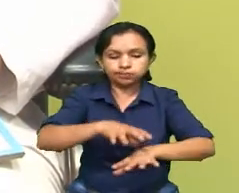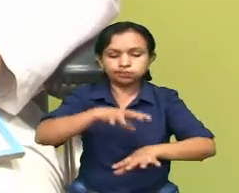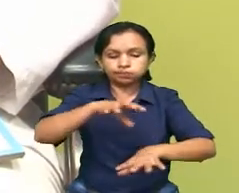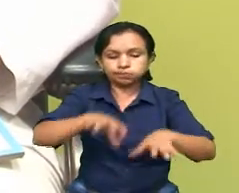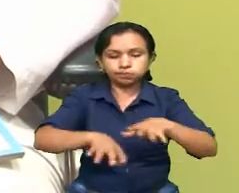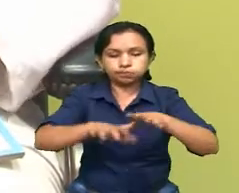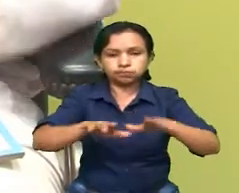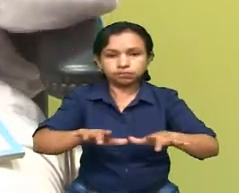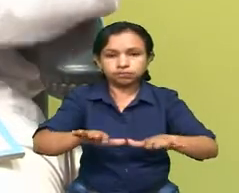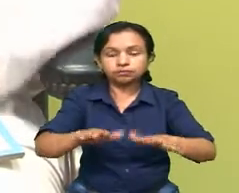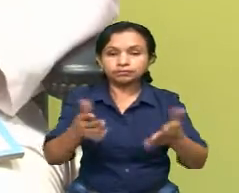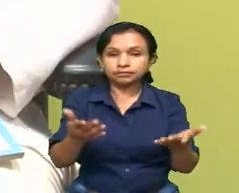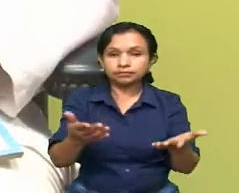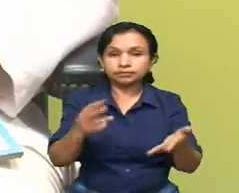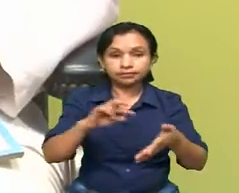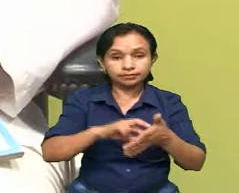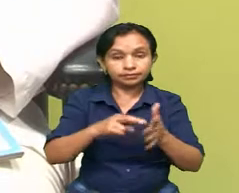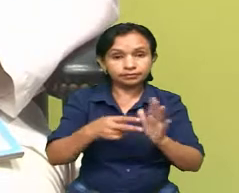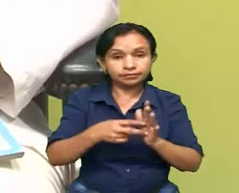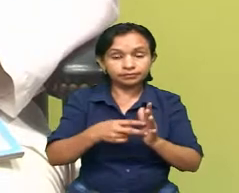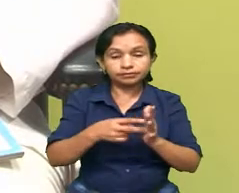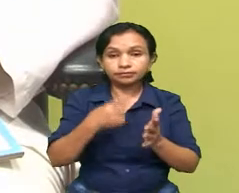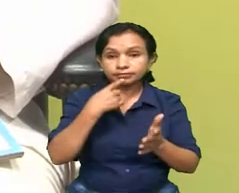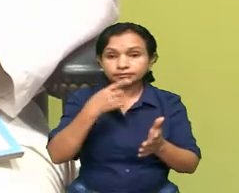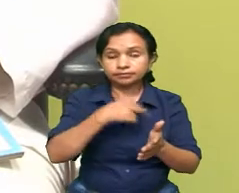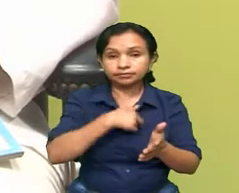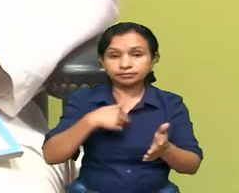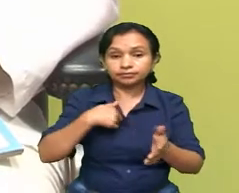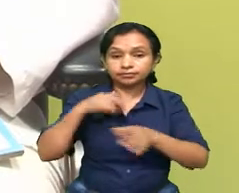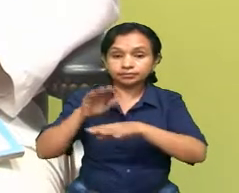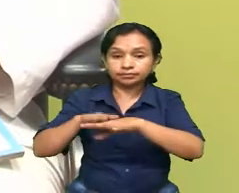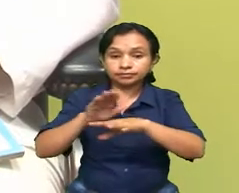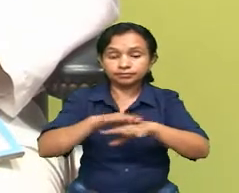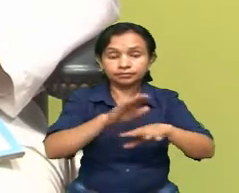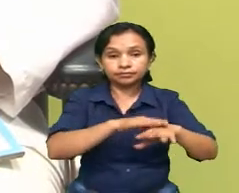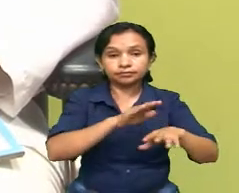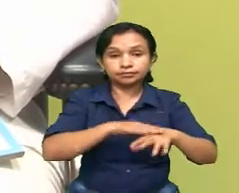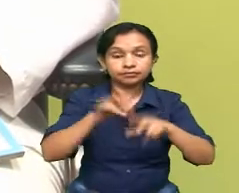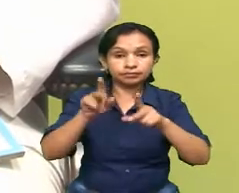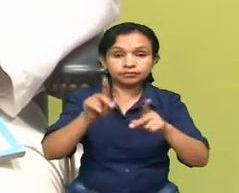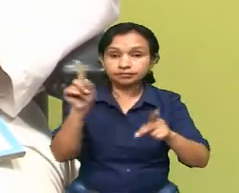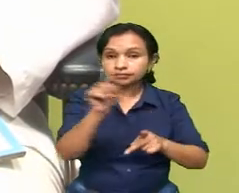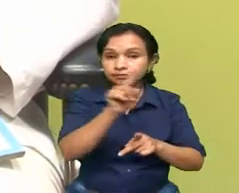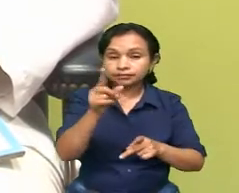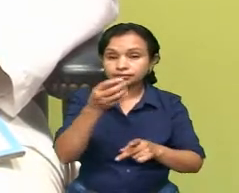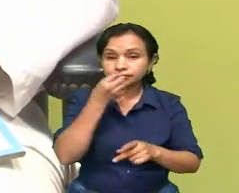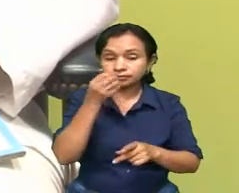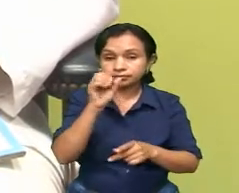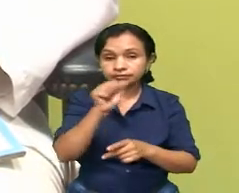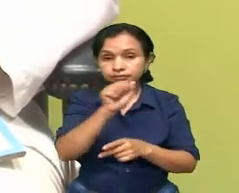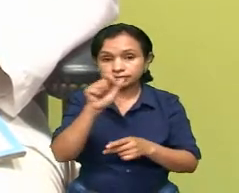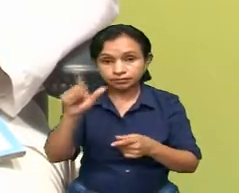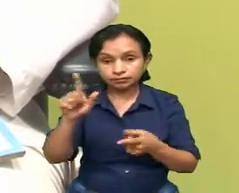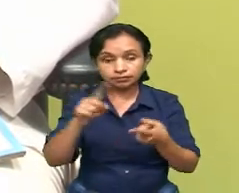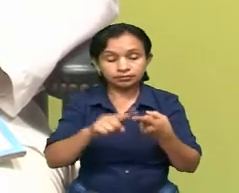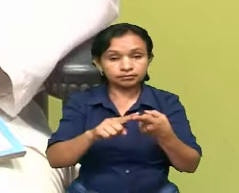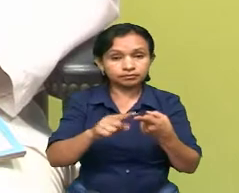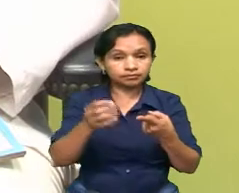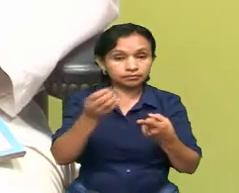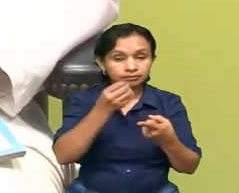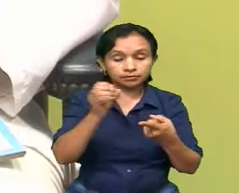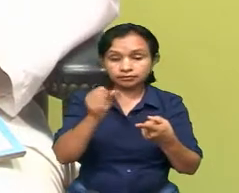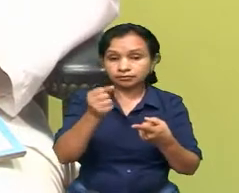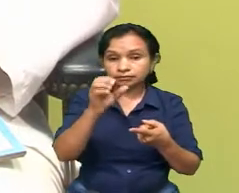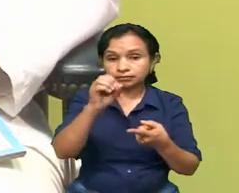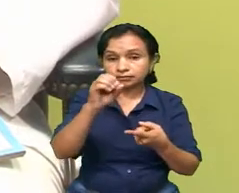convulsiona. Entonces, por eso es que se le da orientaciones a las pacientes de no comer mucha sal, los alimentos chatarras que tienen mucho